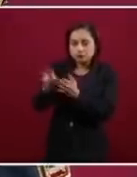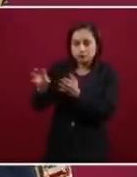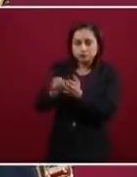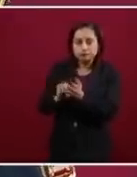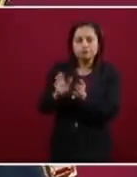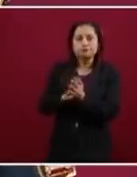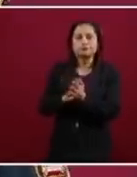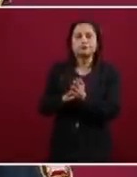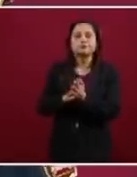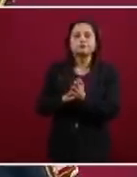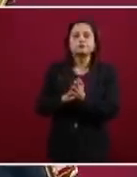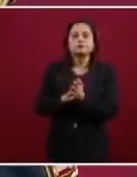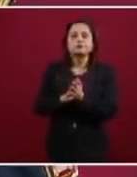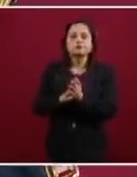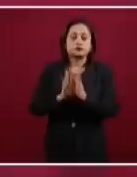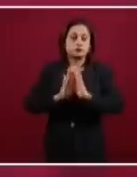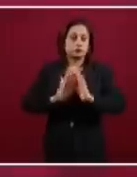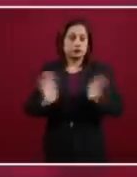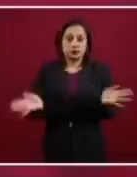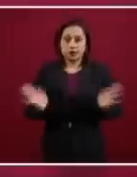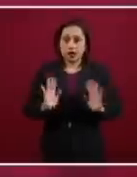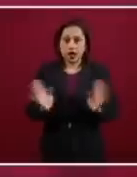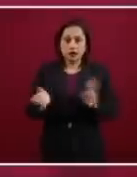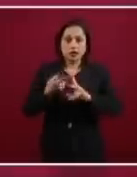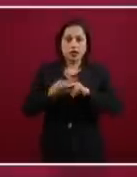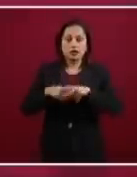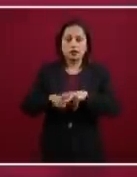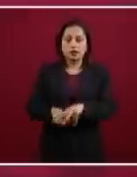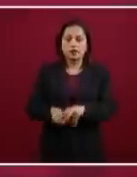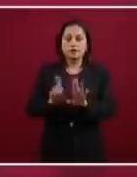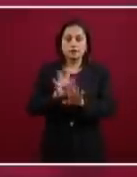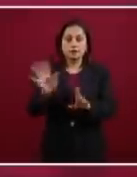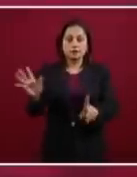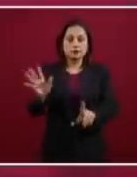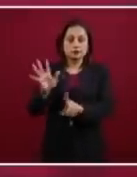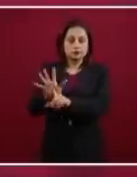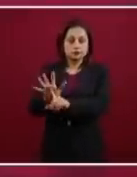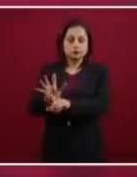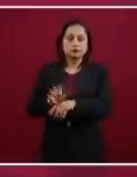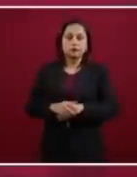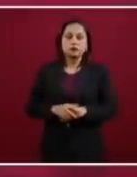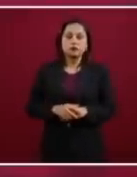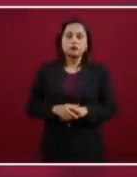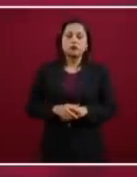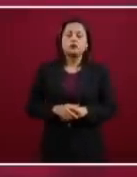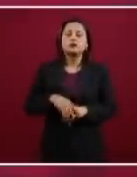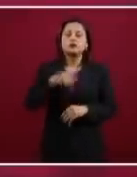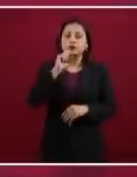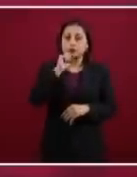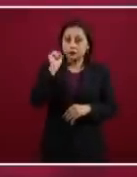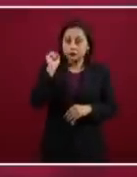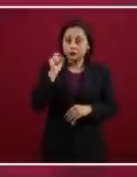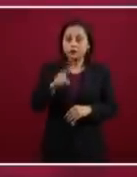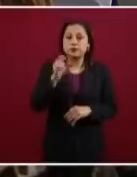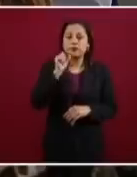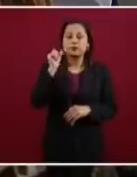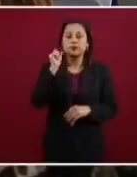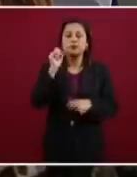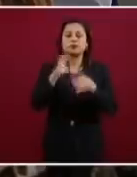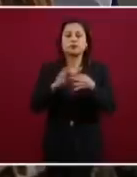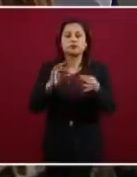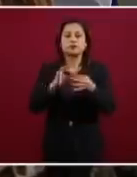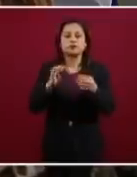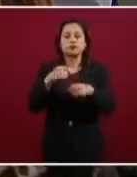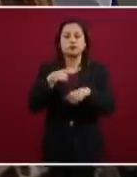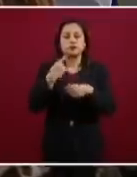que está en actividad también hago referencia a lo que ayer cité